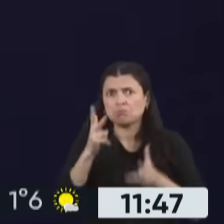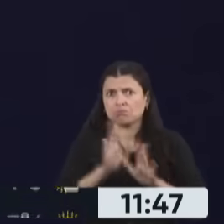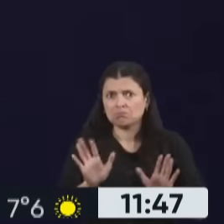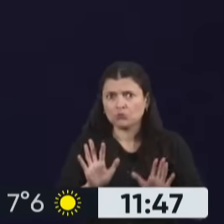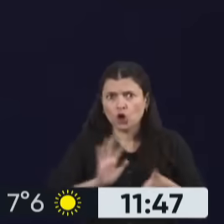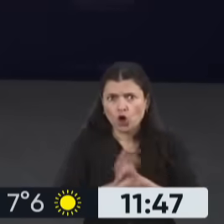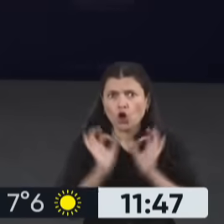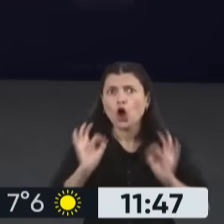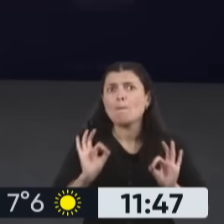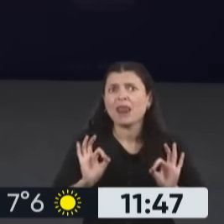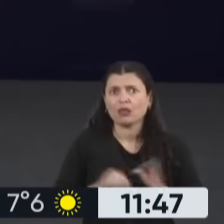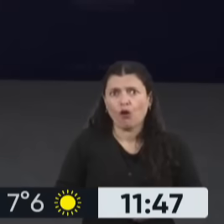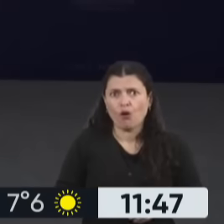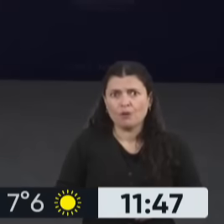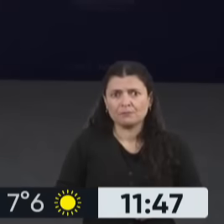Sí.